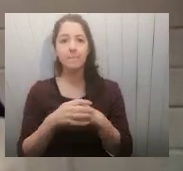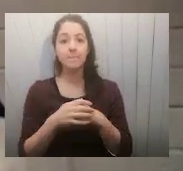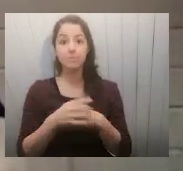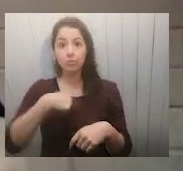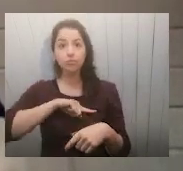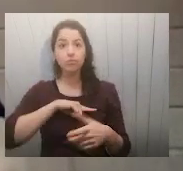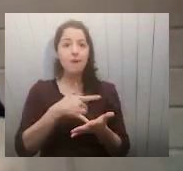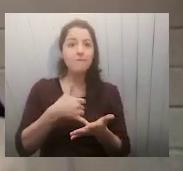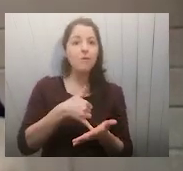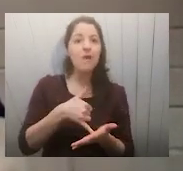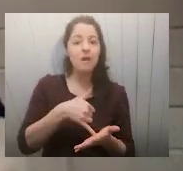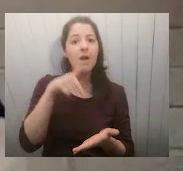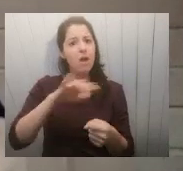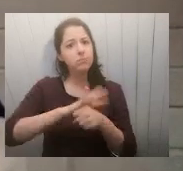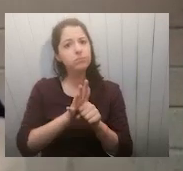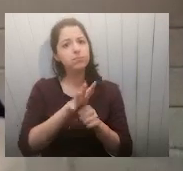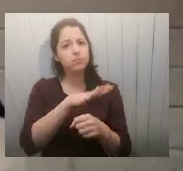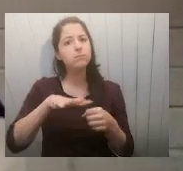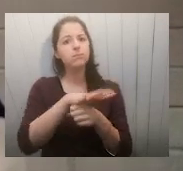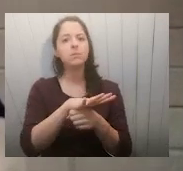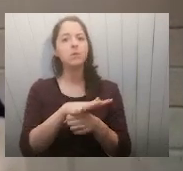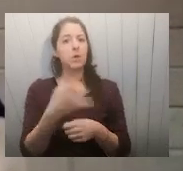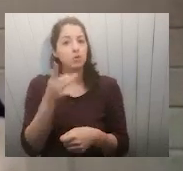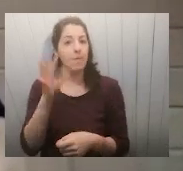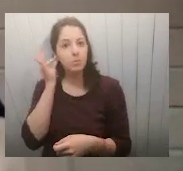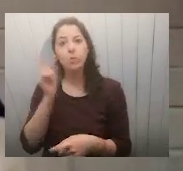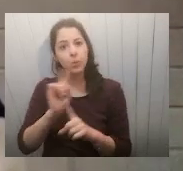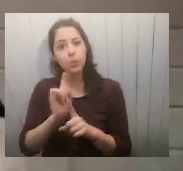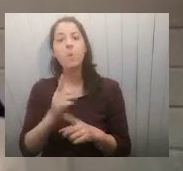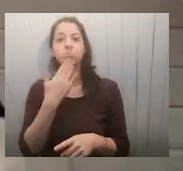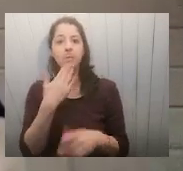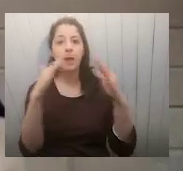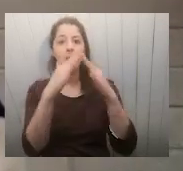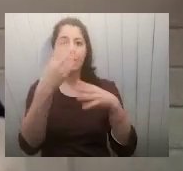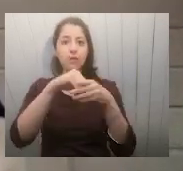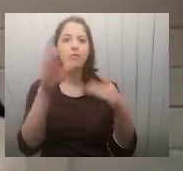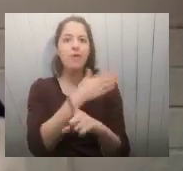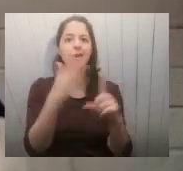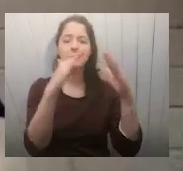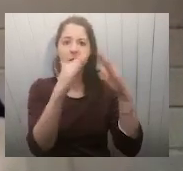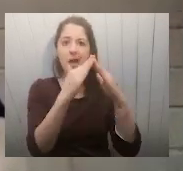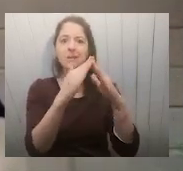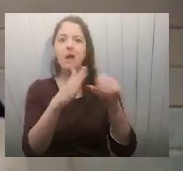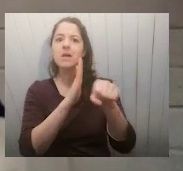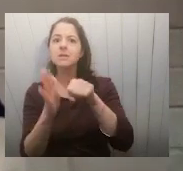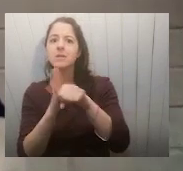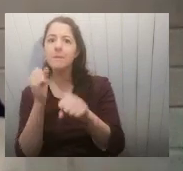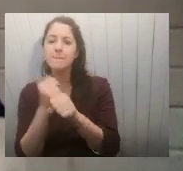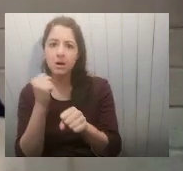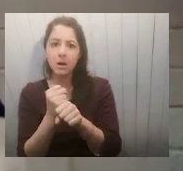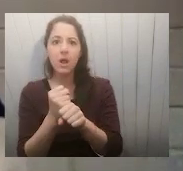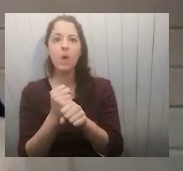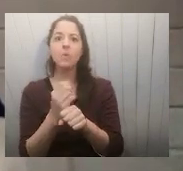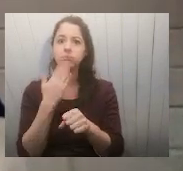encontramos en posición de vulnerabilidad, no solo por ser mujeres, sino además disidencias frente a la violencia doméstica, el desempleo, atención